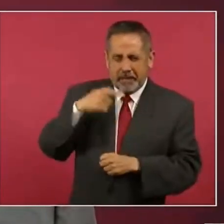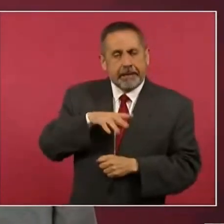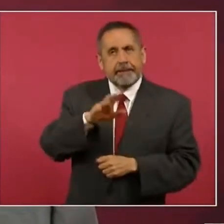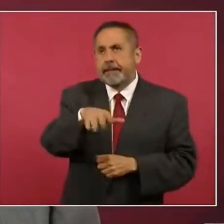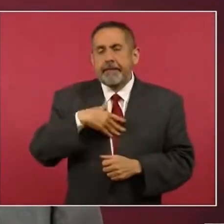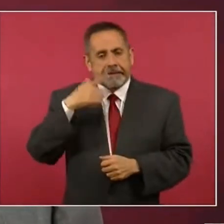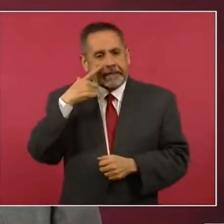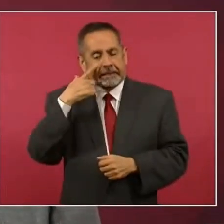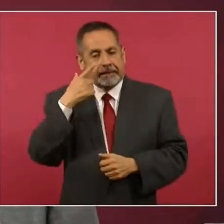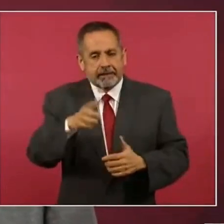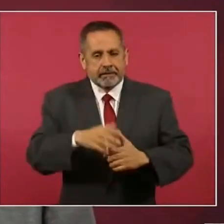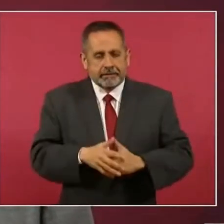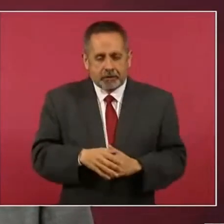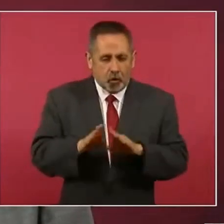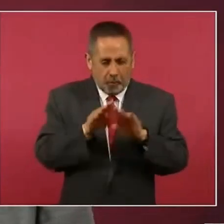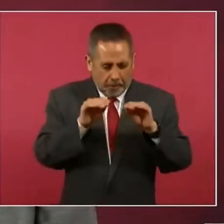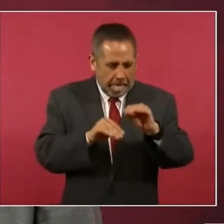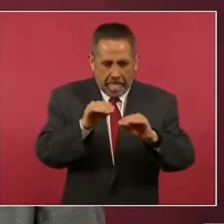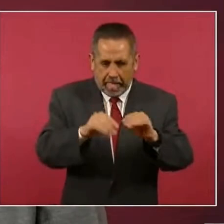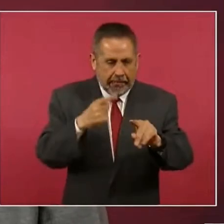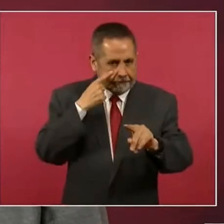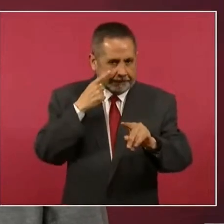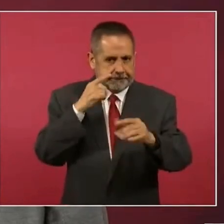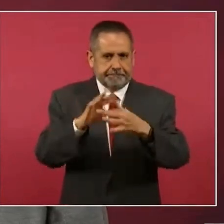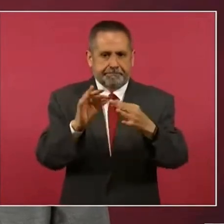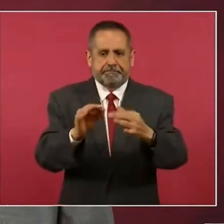fíjense la maniobra,